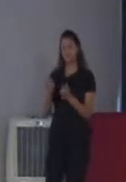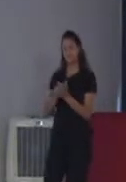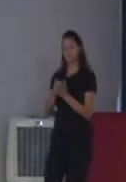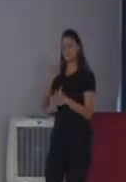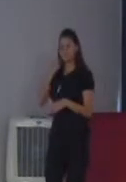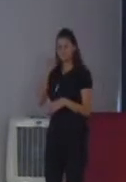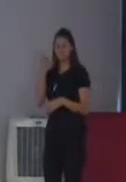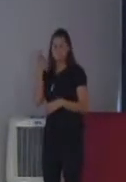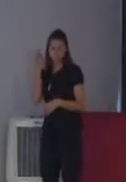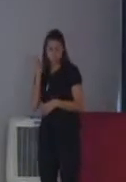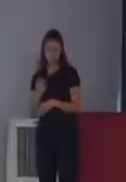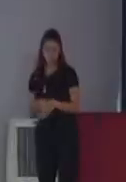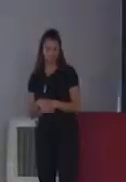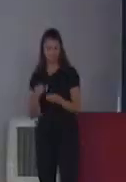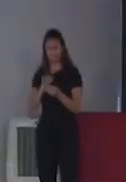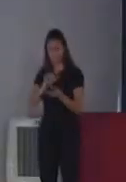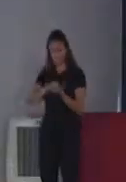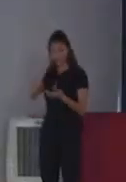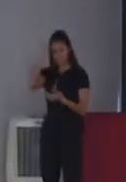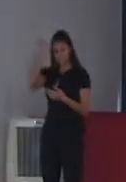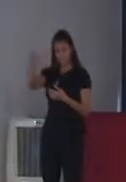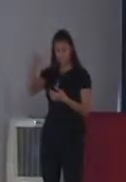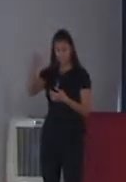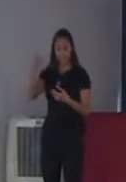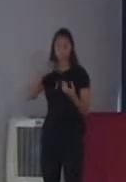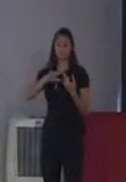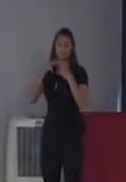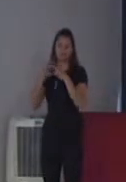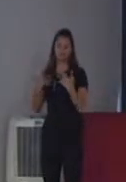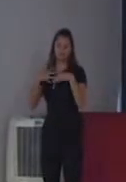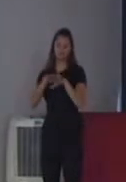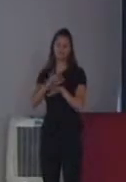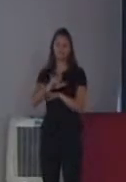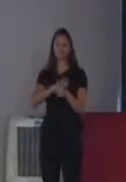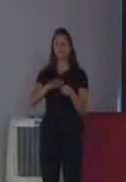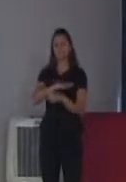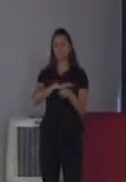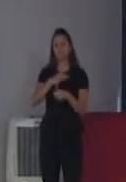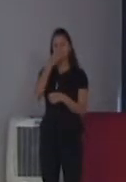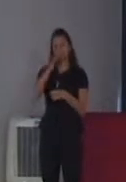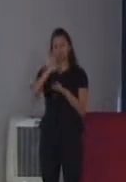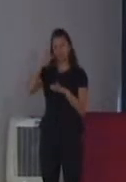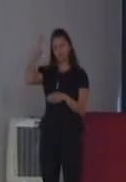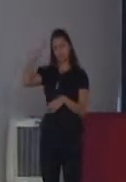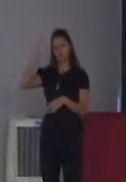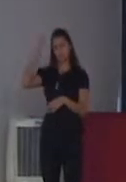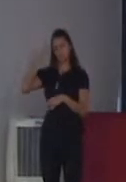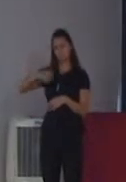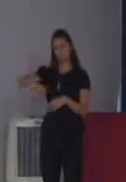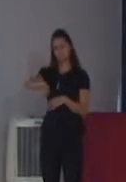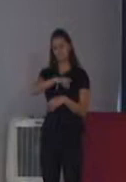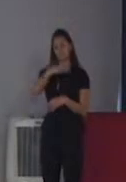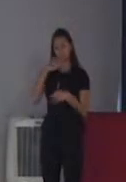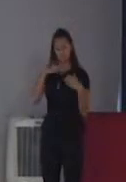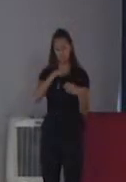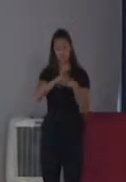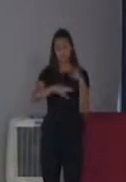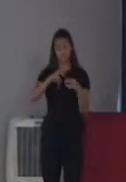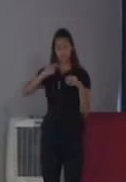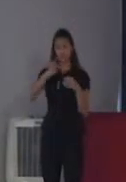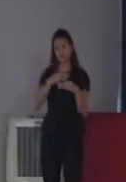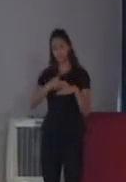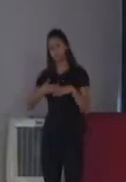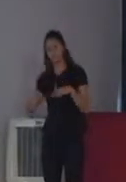Y esa idea reciente se mezcla con una situación que justamente los europeos tienen después de la Segunda Guerra